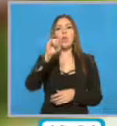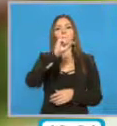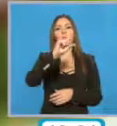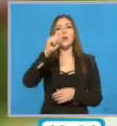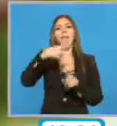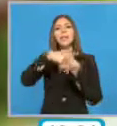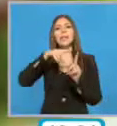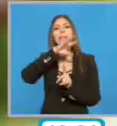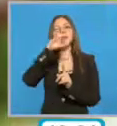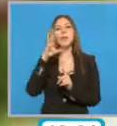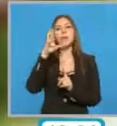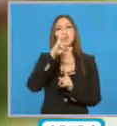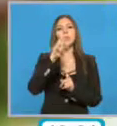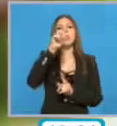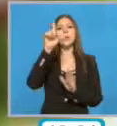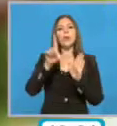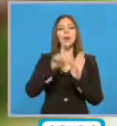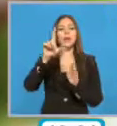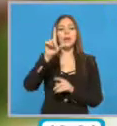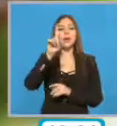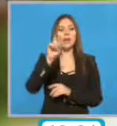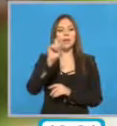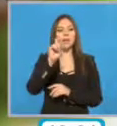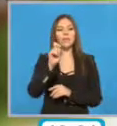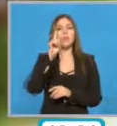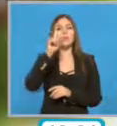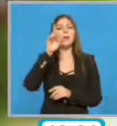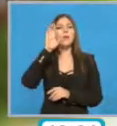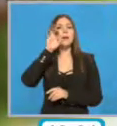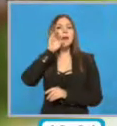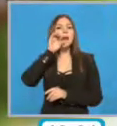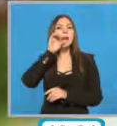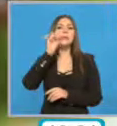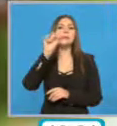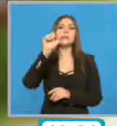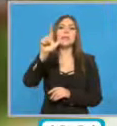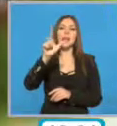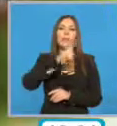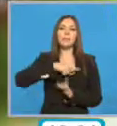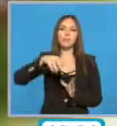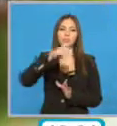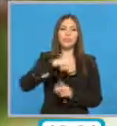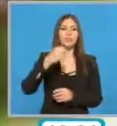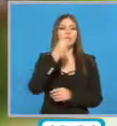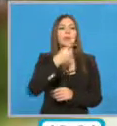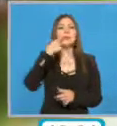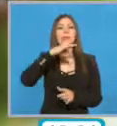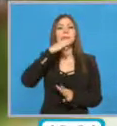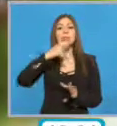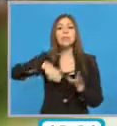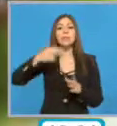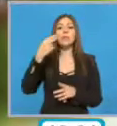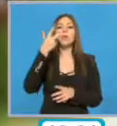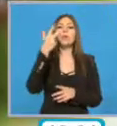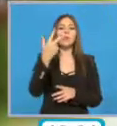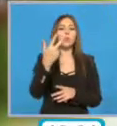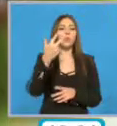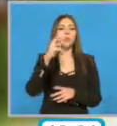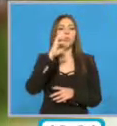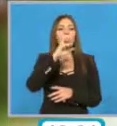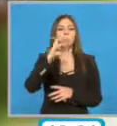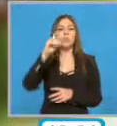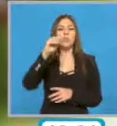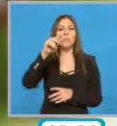1 litro de agua. una naranja, sal al gusto. También vamos a necesitar para la salsa 8 piezas de tomates verdes cocidos, 5 piezas de